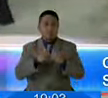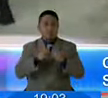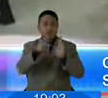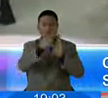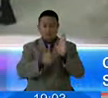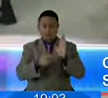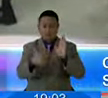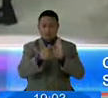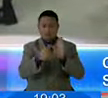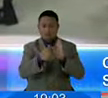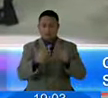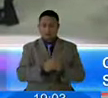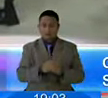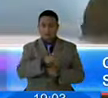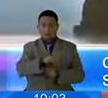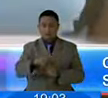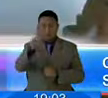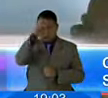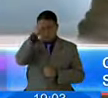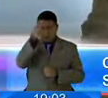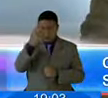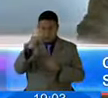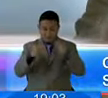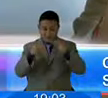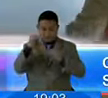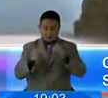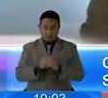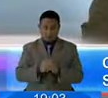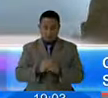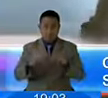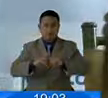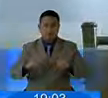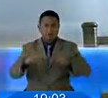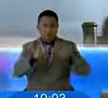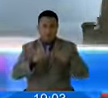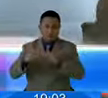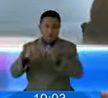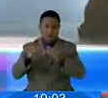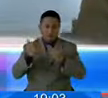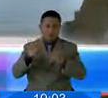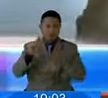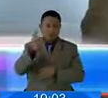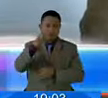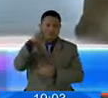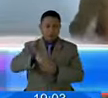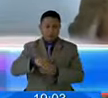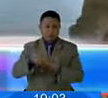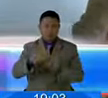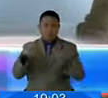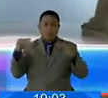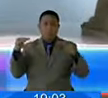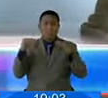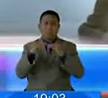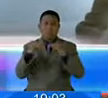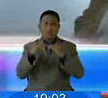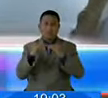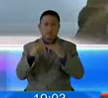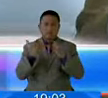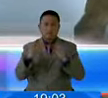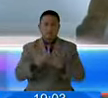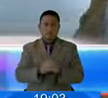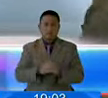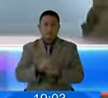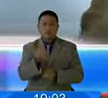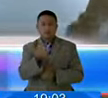resultados no estén dentro del margen de error. Pero si es el mismo escenario que tuvimos en la primera vuelta y hay un empate técnico en donde el